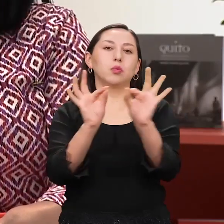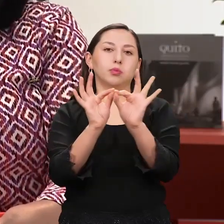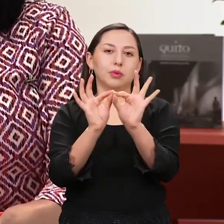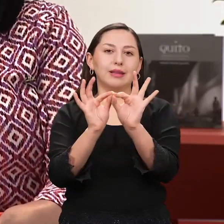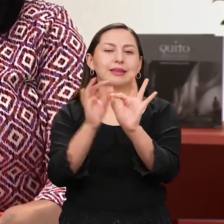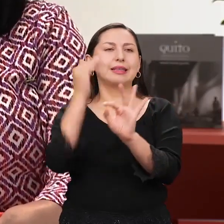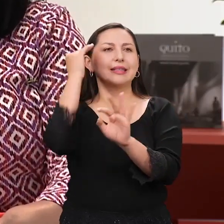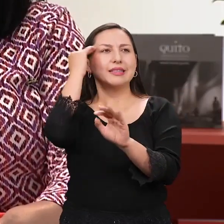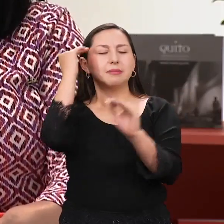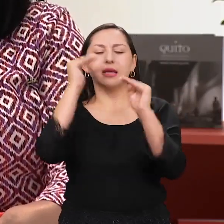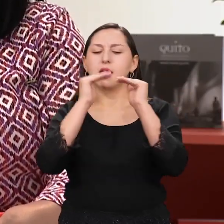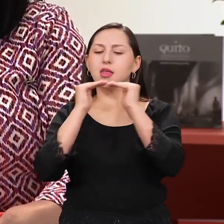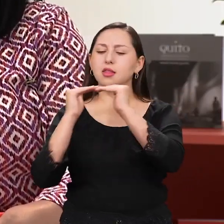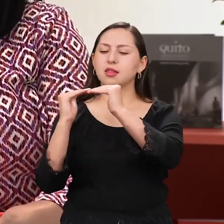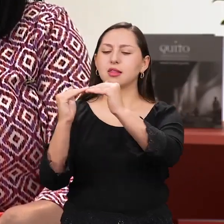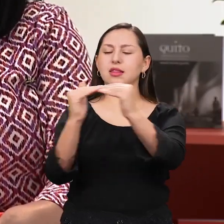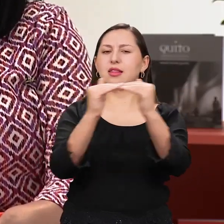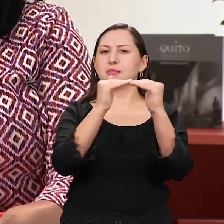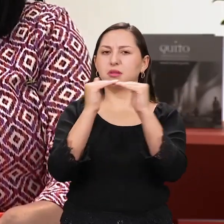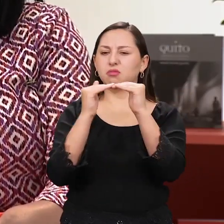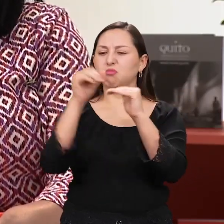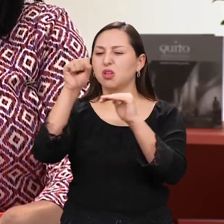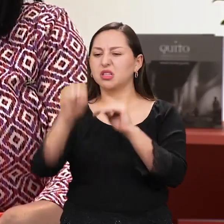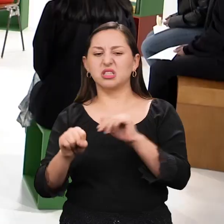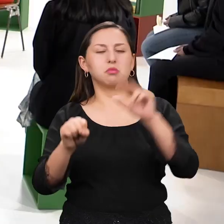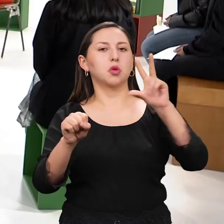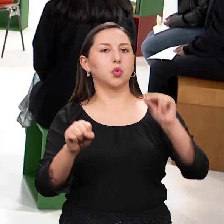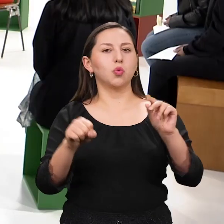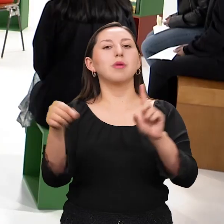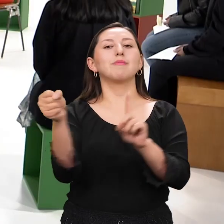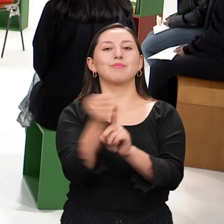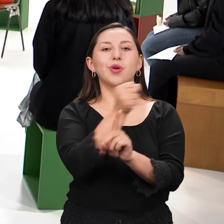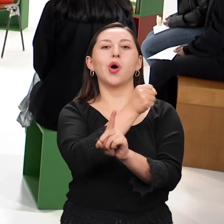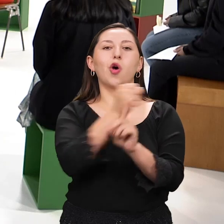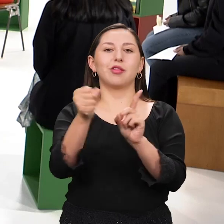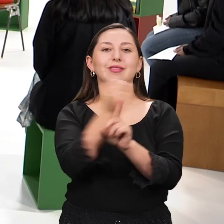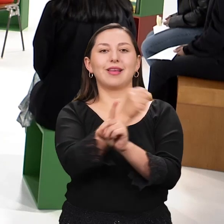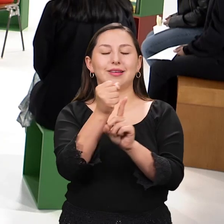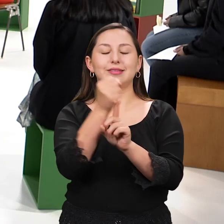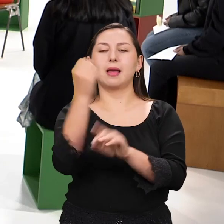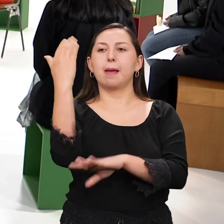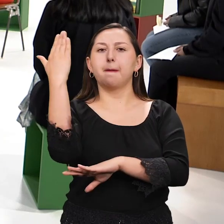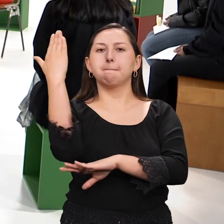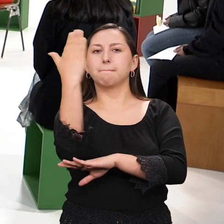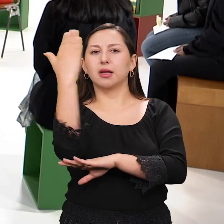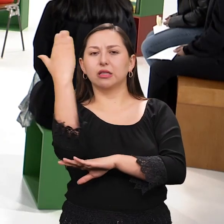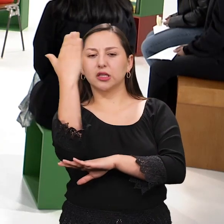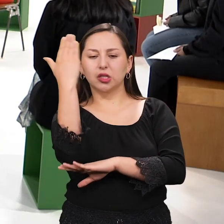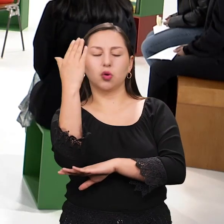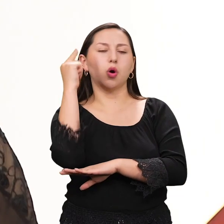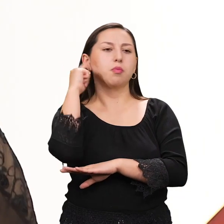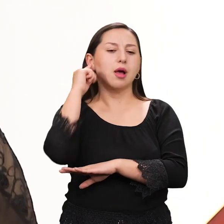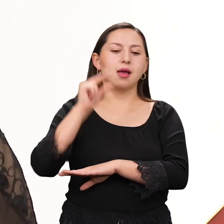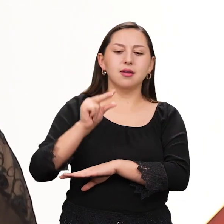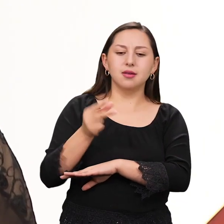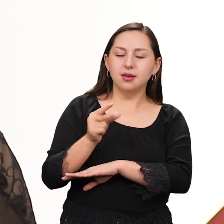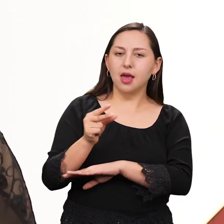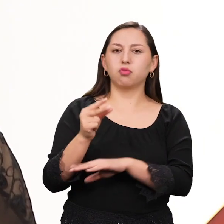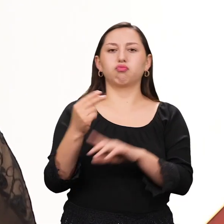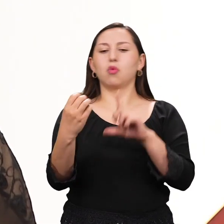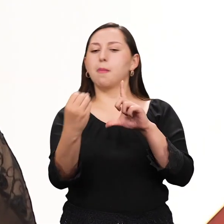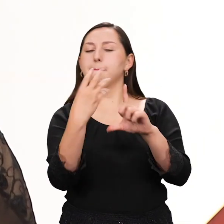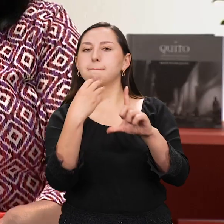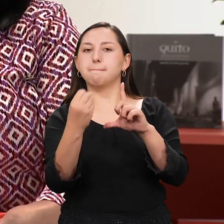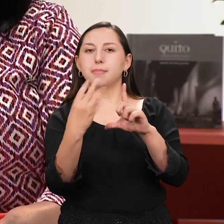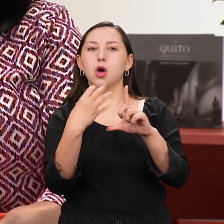una posición política de los medios cuando se trata de violencia. Y en los medios digitales no deja de pasar eso. Entonces, eso por un lado. Y por